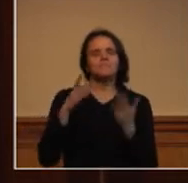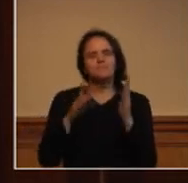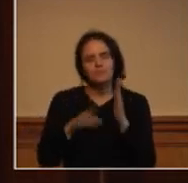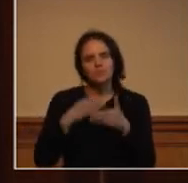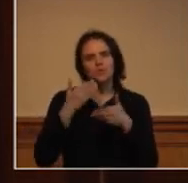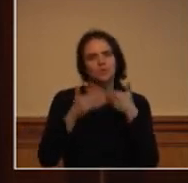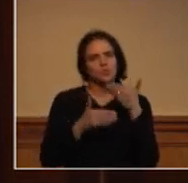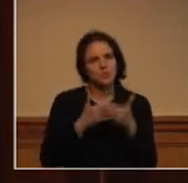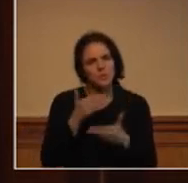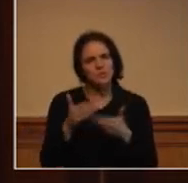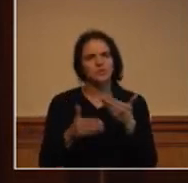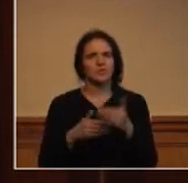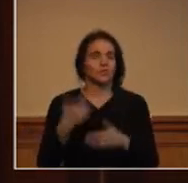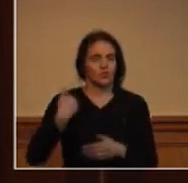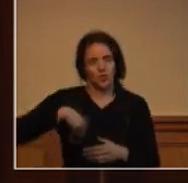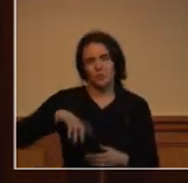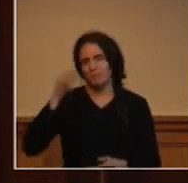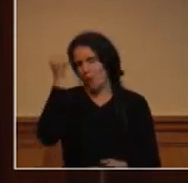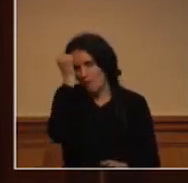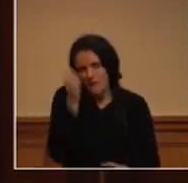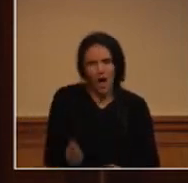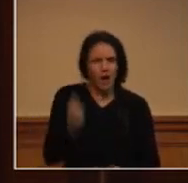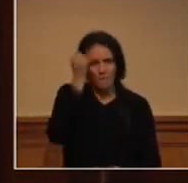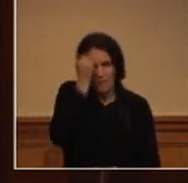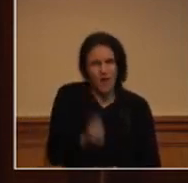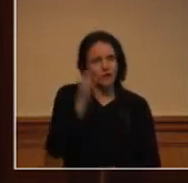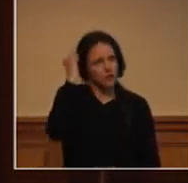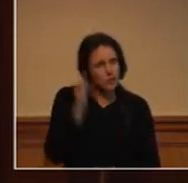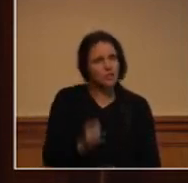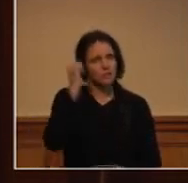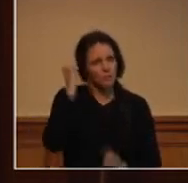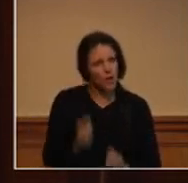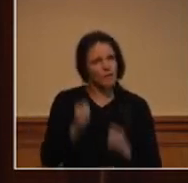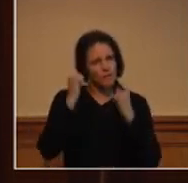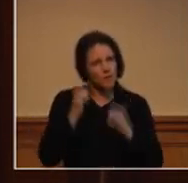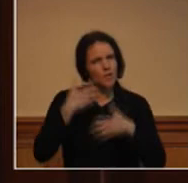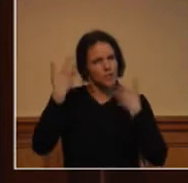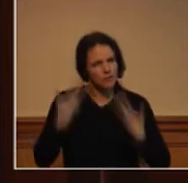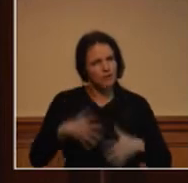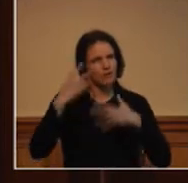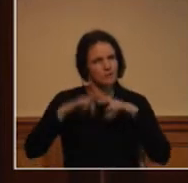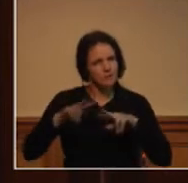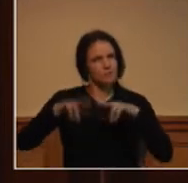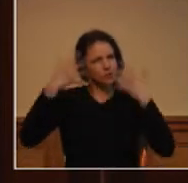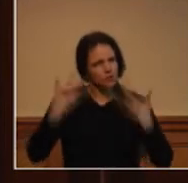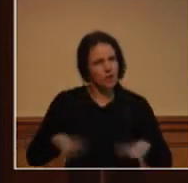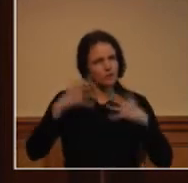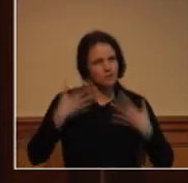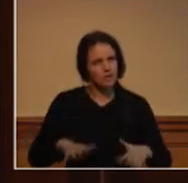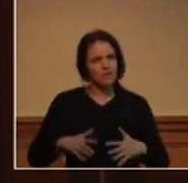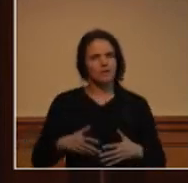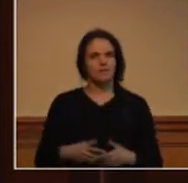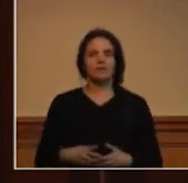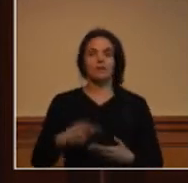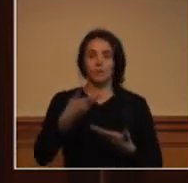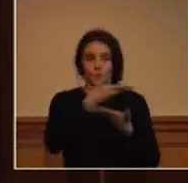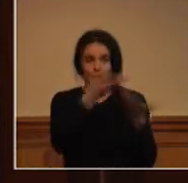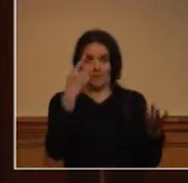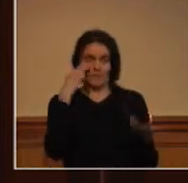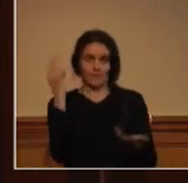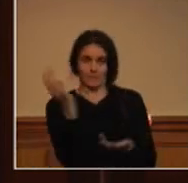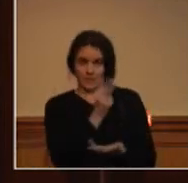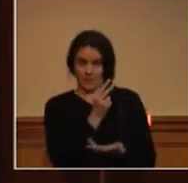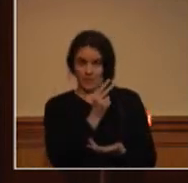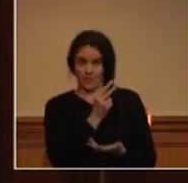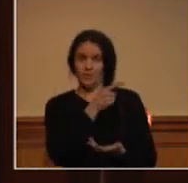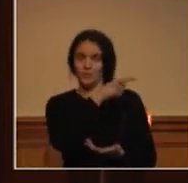nosotros, muy tercos, que sí se puede, que ya lo hicimos, que miremos qué es. Pero además, si ustedes lo ven, yo sé que